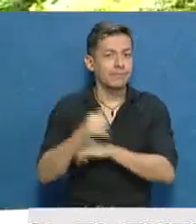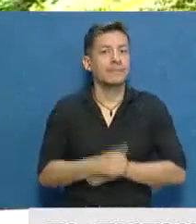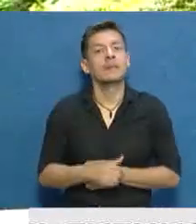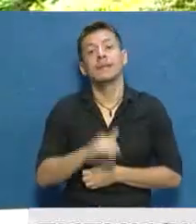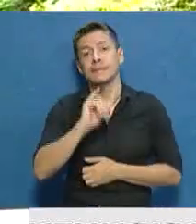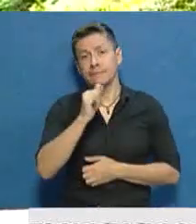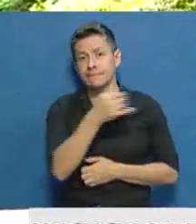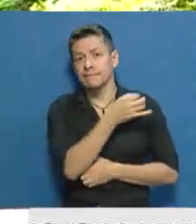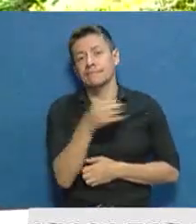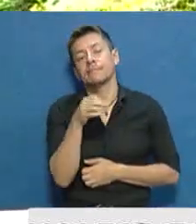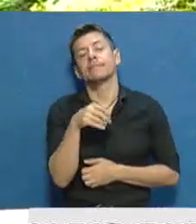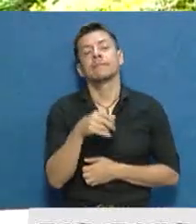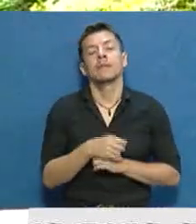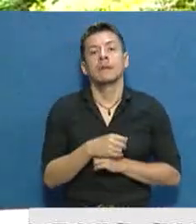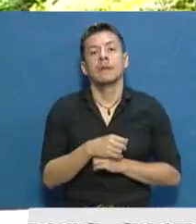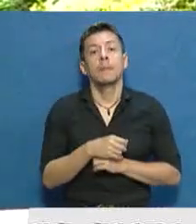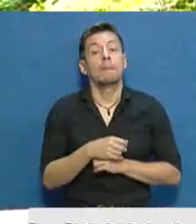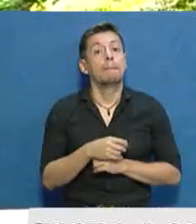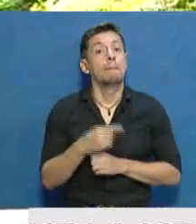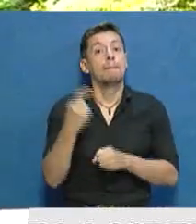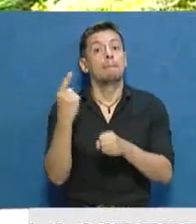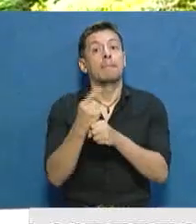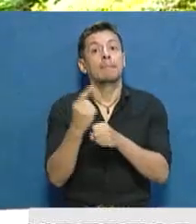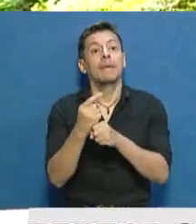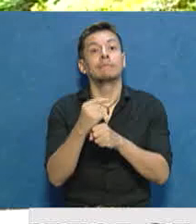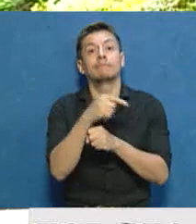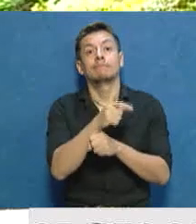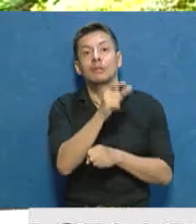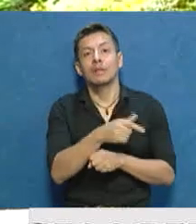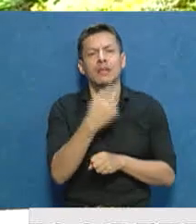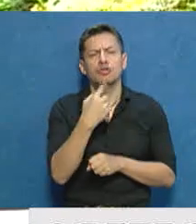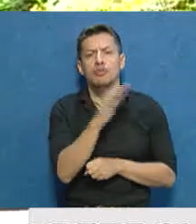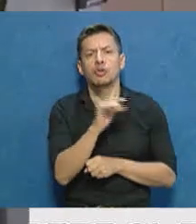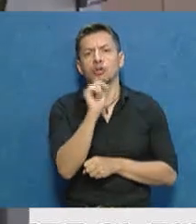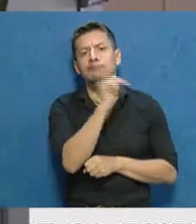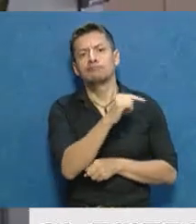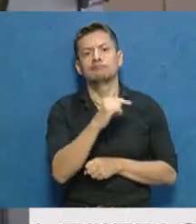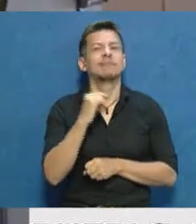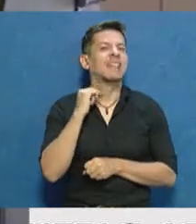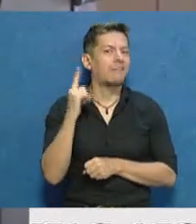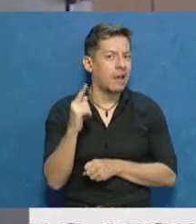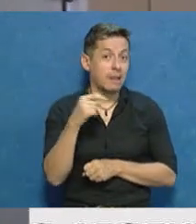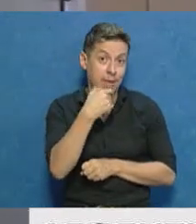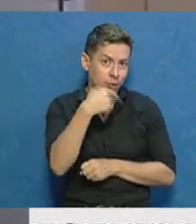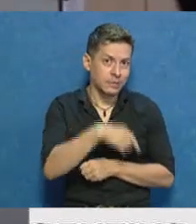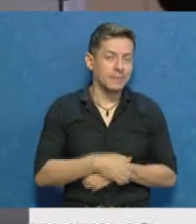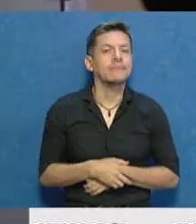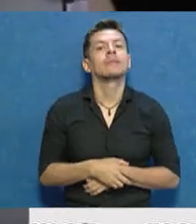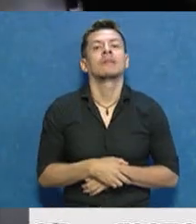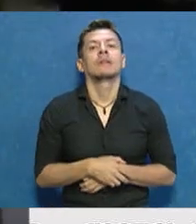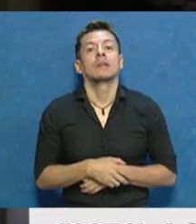Así es, Dani. Bueno, el primer caso sospechoso en Mendoza. Se ha dado en San Rafael, como decíamos. Reúne